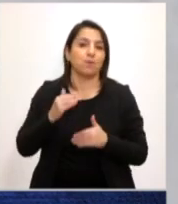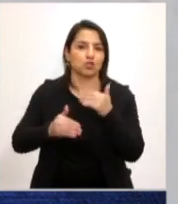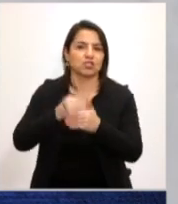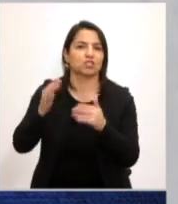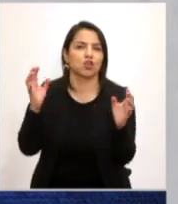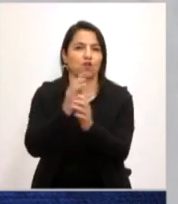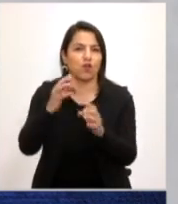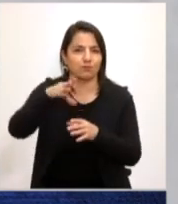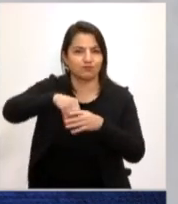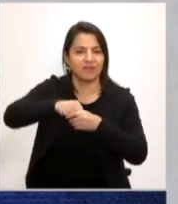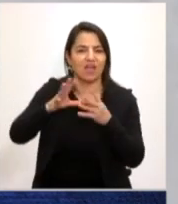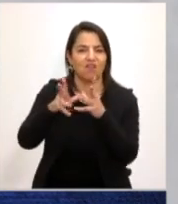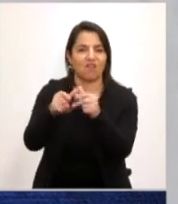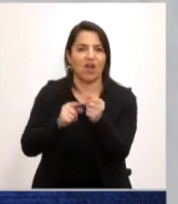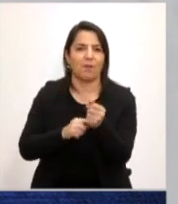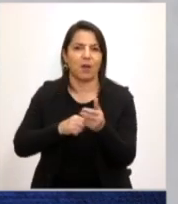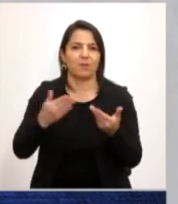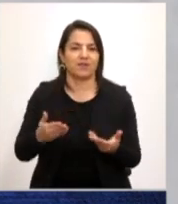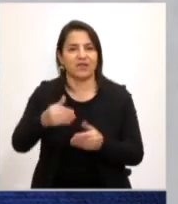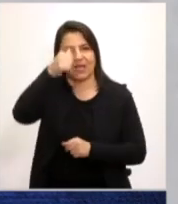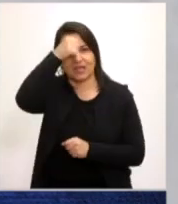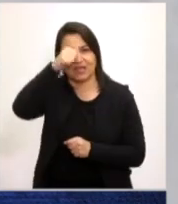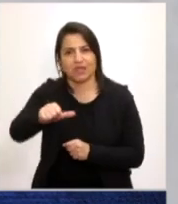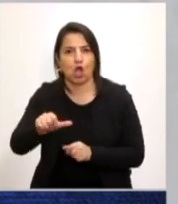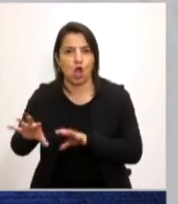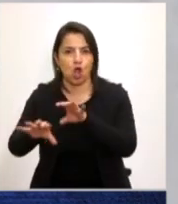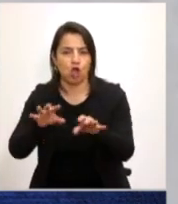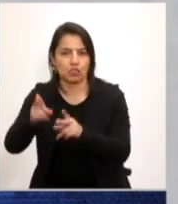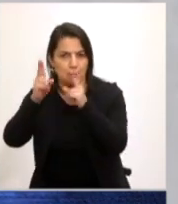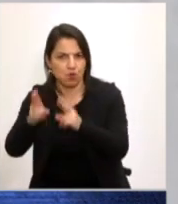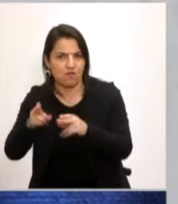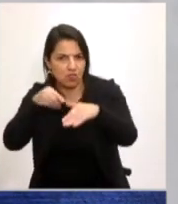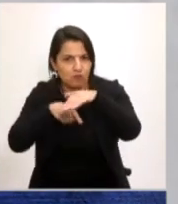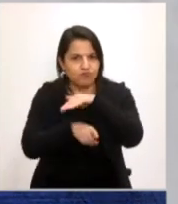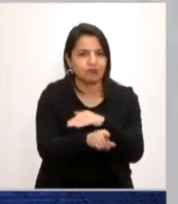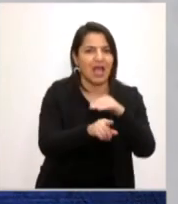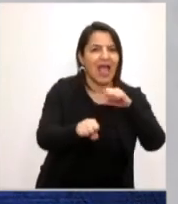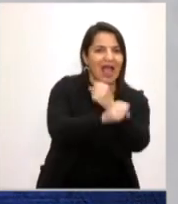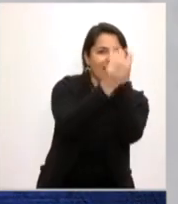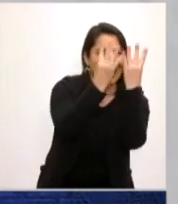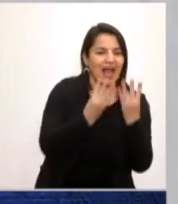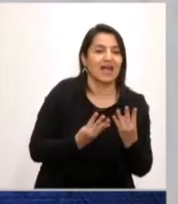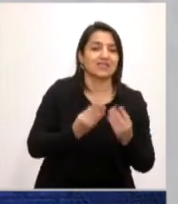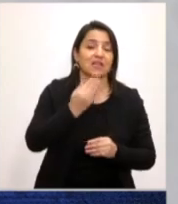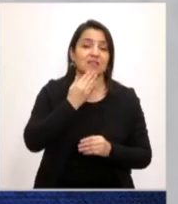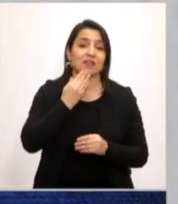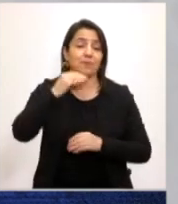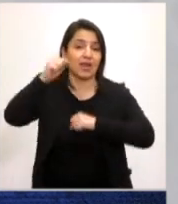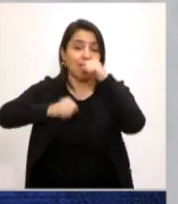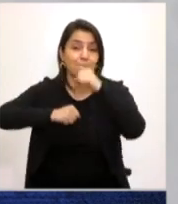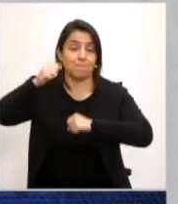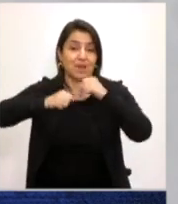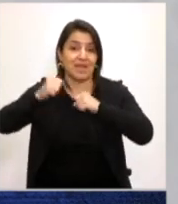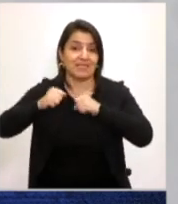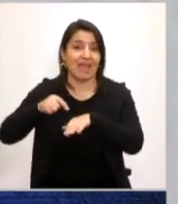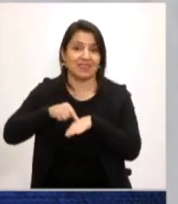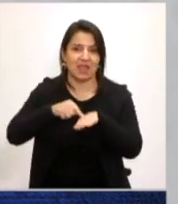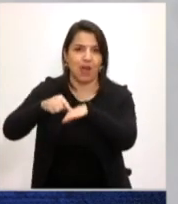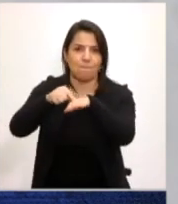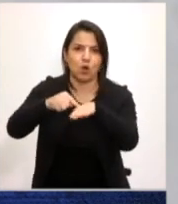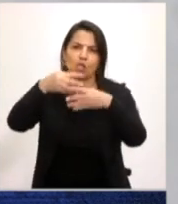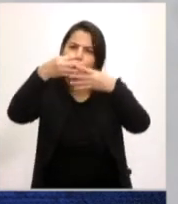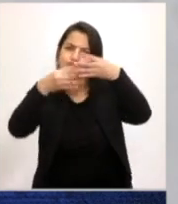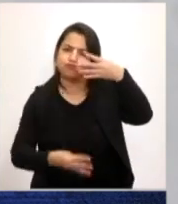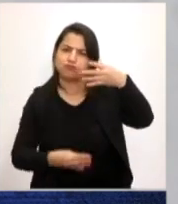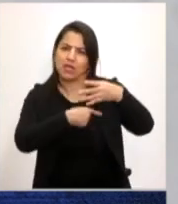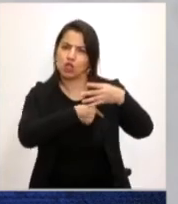la sanción de ingreso de elementos prohibidos a las cárceles, la obligación a las empresas de transporte de entregar la nómina de pasajeros, la de requisas para que